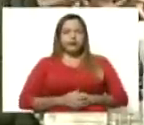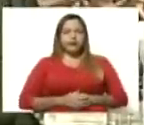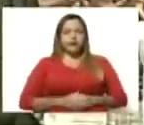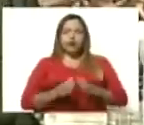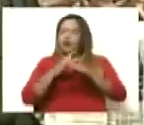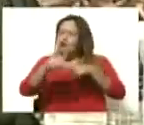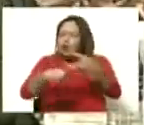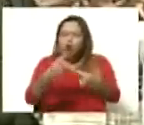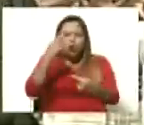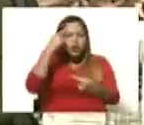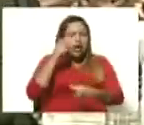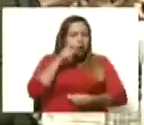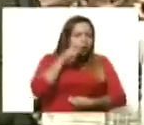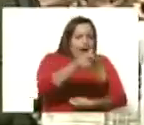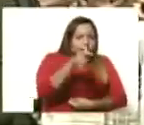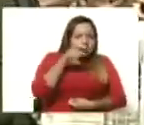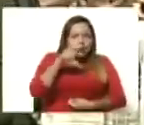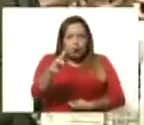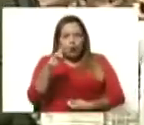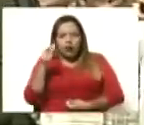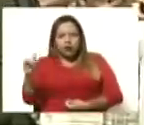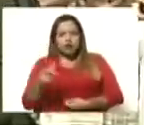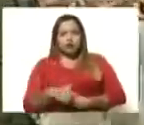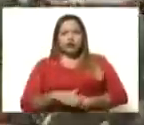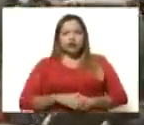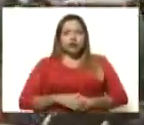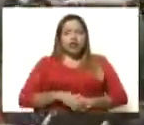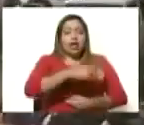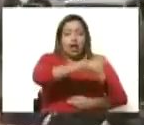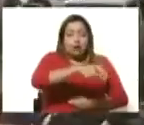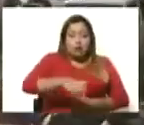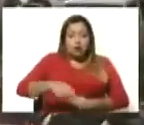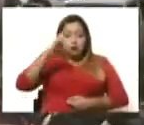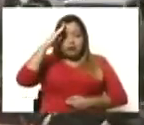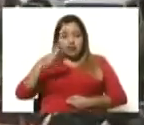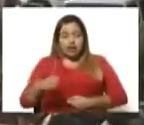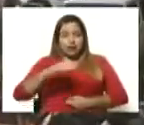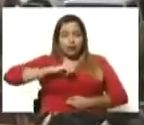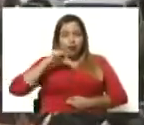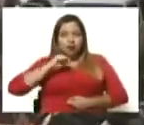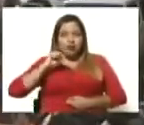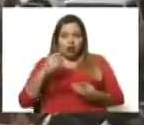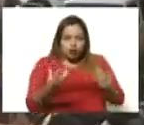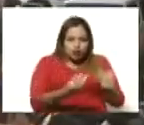Todos los días hay guardias aquí, cívicos, militares, policiales.